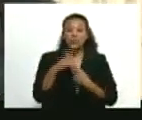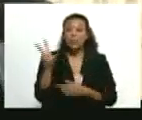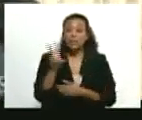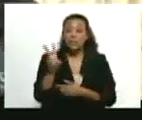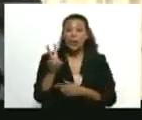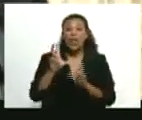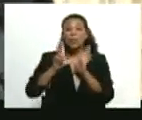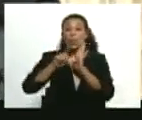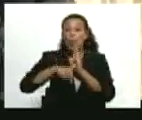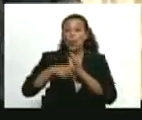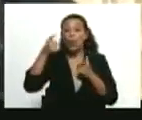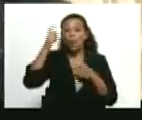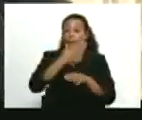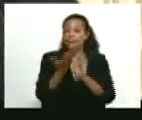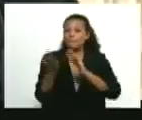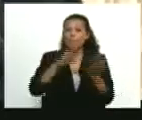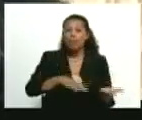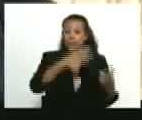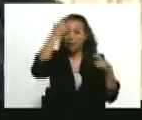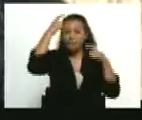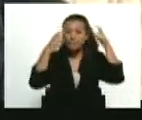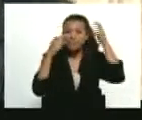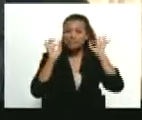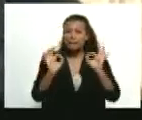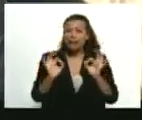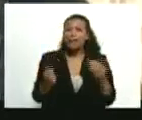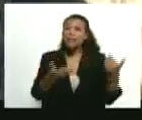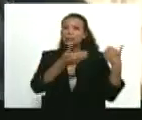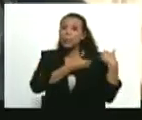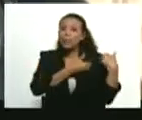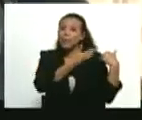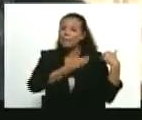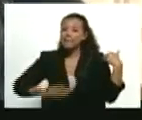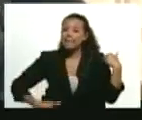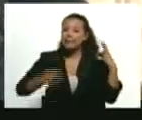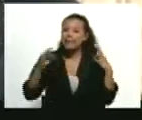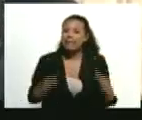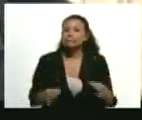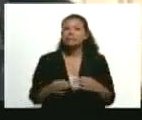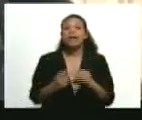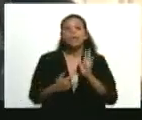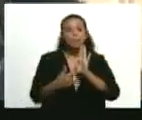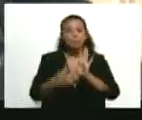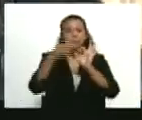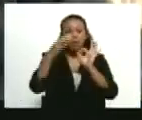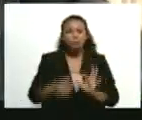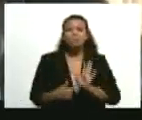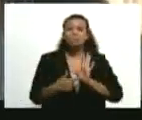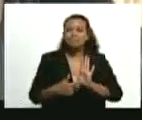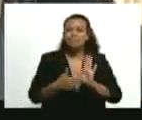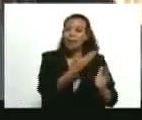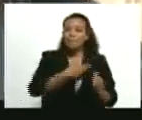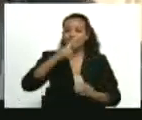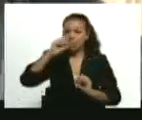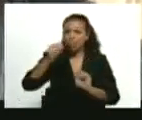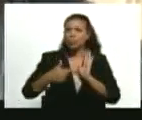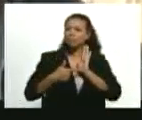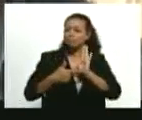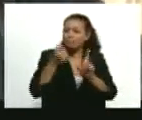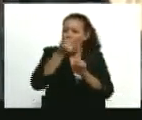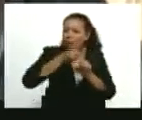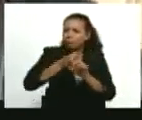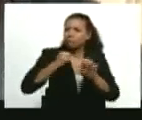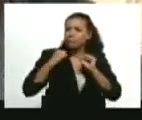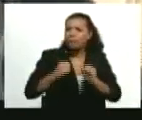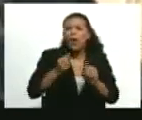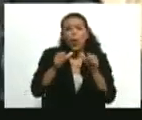después de la muerte del comandante Chávez, pues asumir eso es muy difícil, pero ha demostrado realmente que ha podido mantenerse